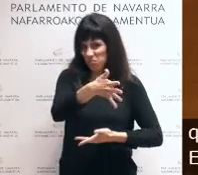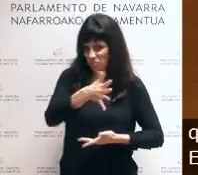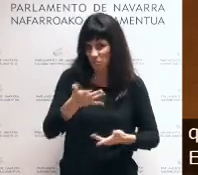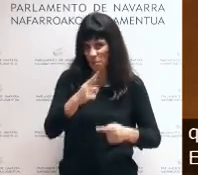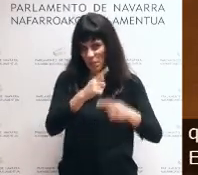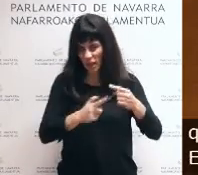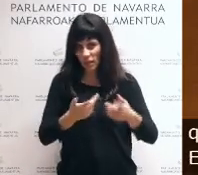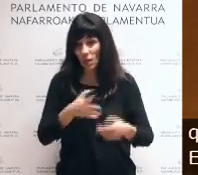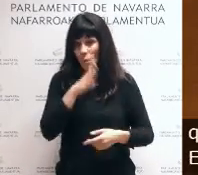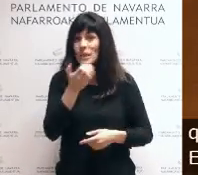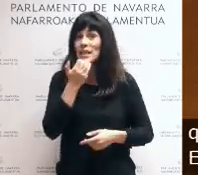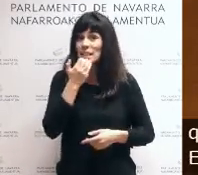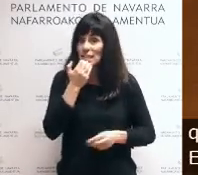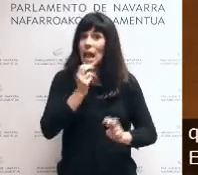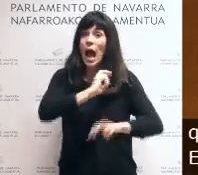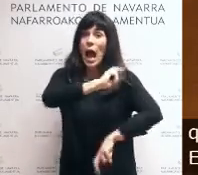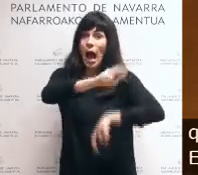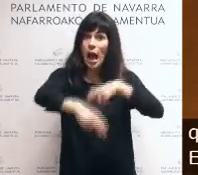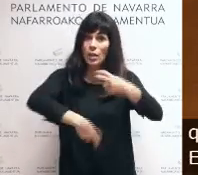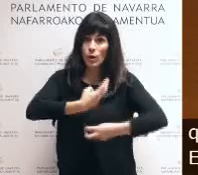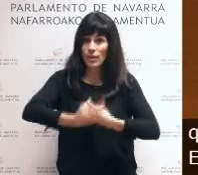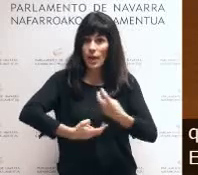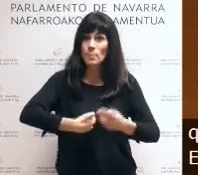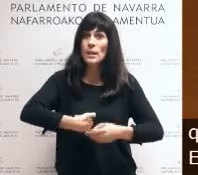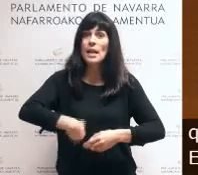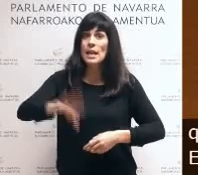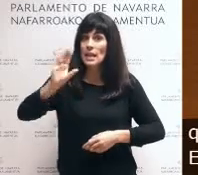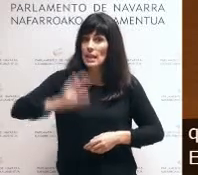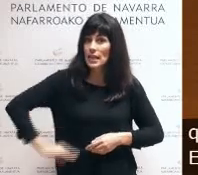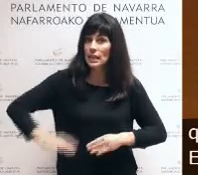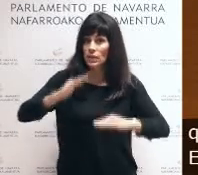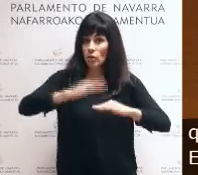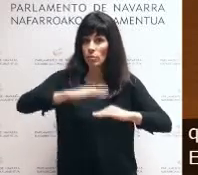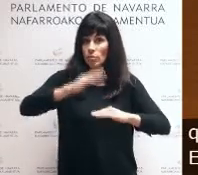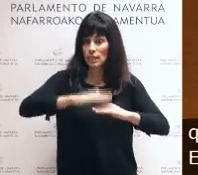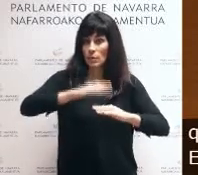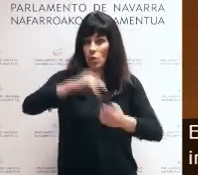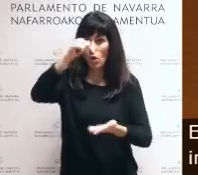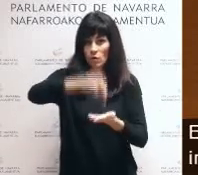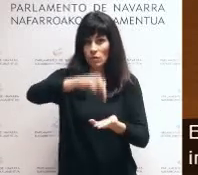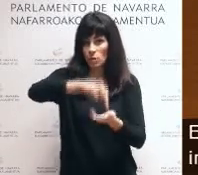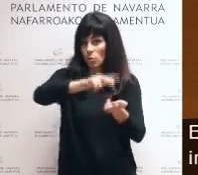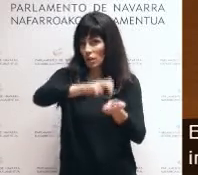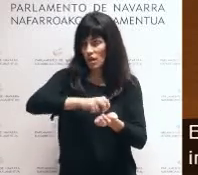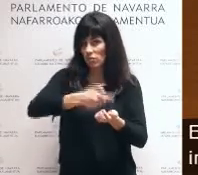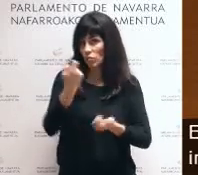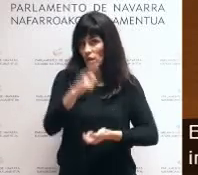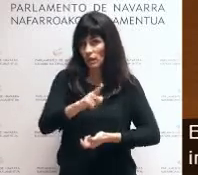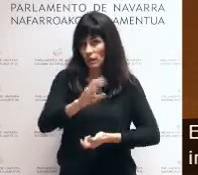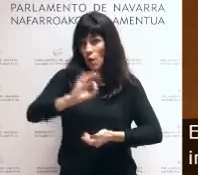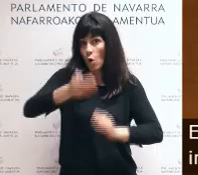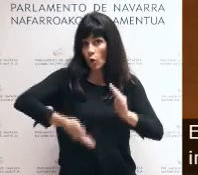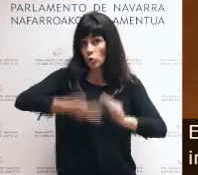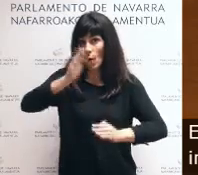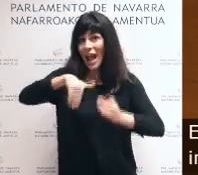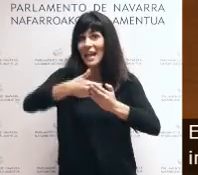actualizan por una vez porque toca que los ingresos mínimos exentos de tributar suban o asciendan a 17.000 euros, habrá